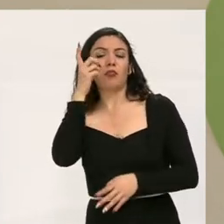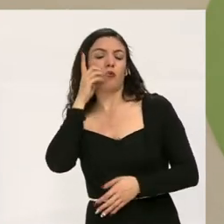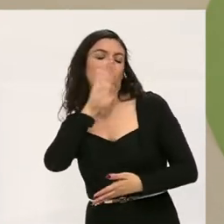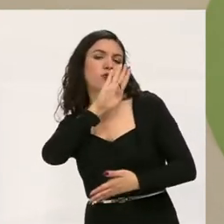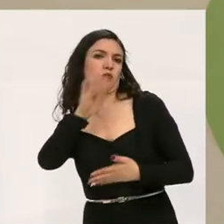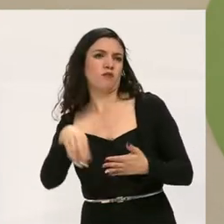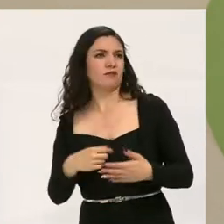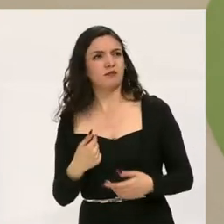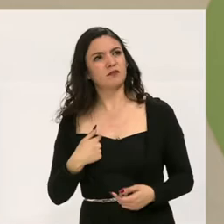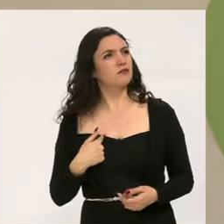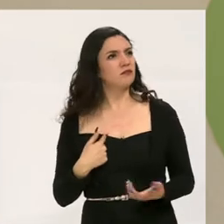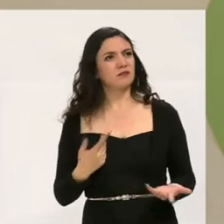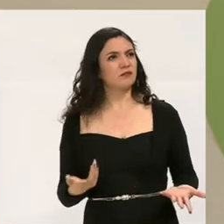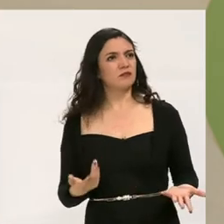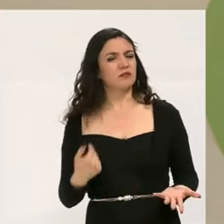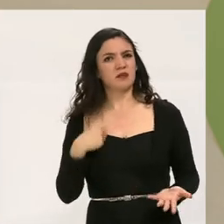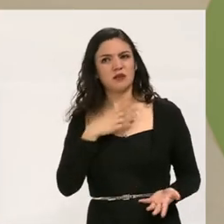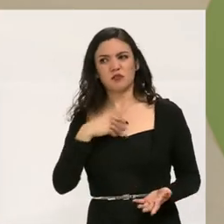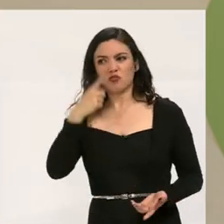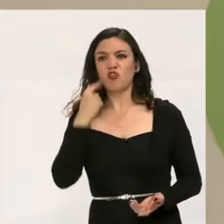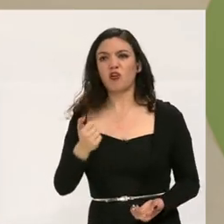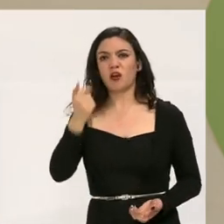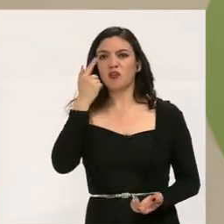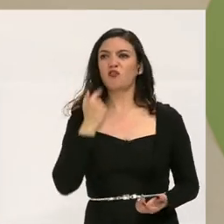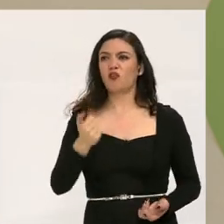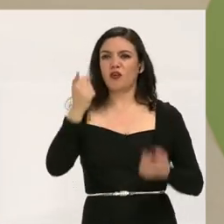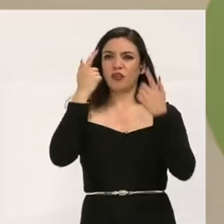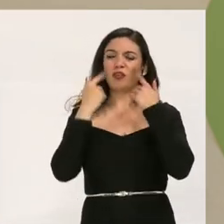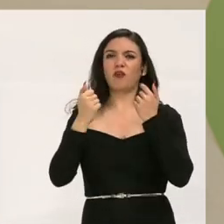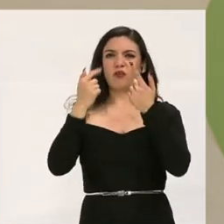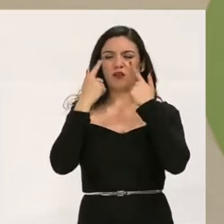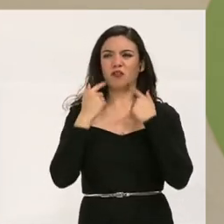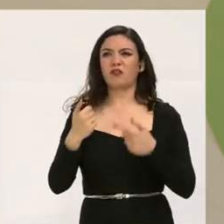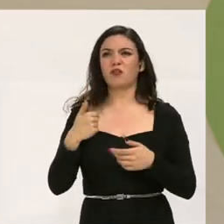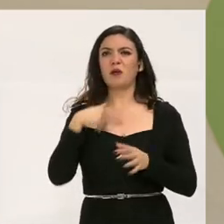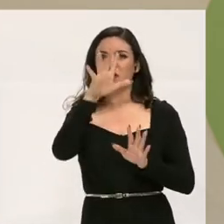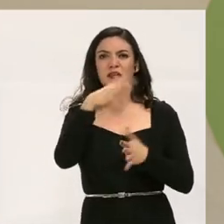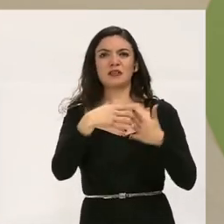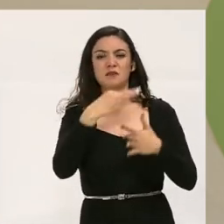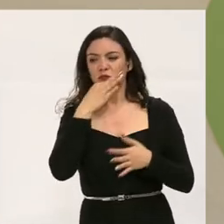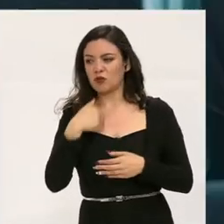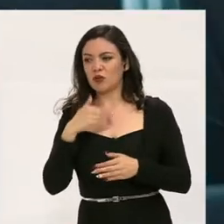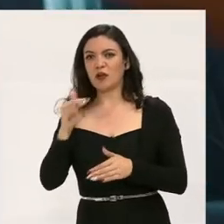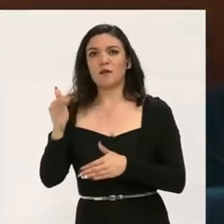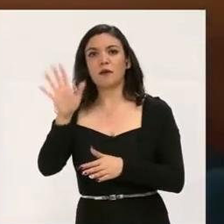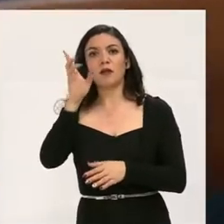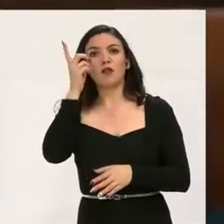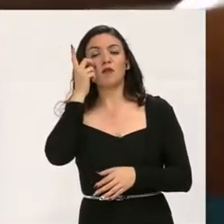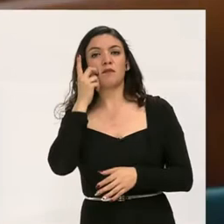el tiempo y Leo, ¿no? Leo lloraba, lloraba, lloraba y dormía